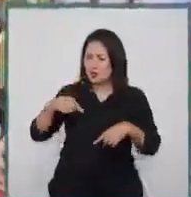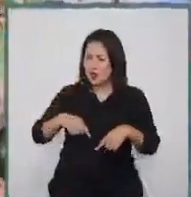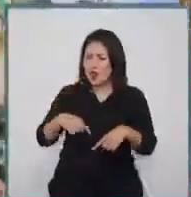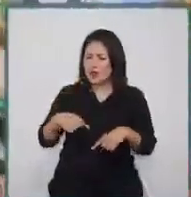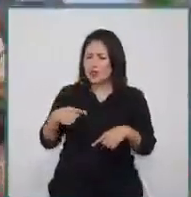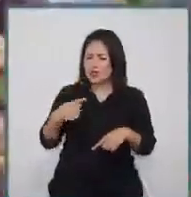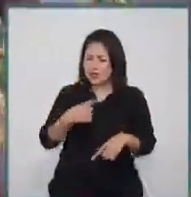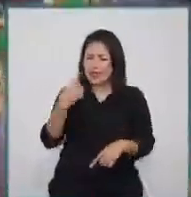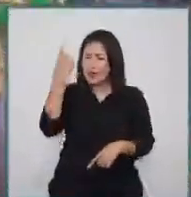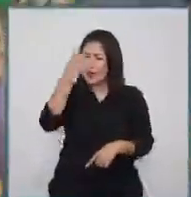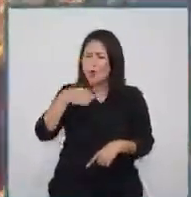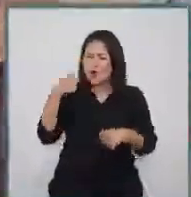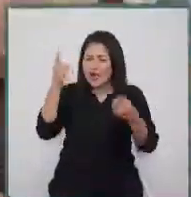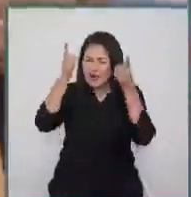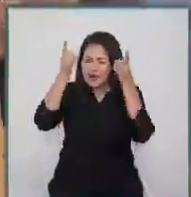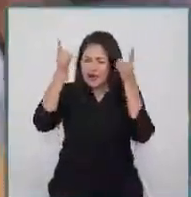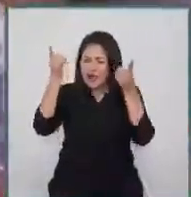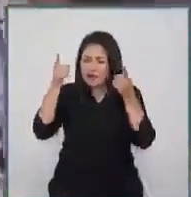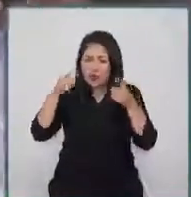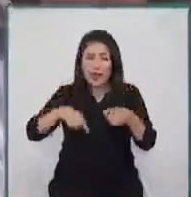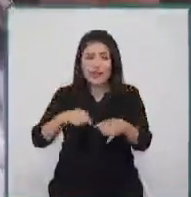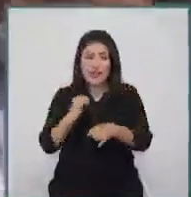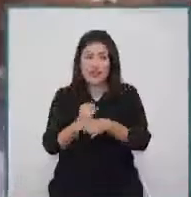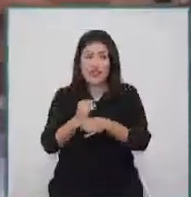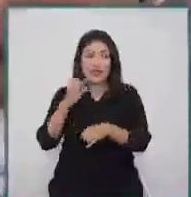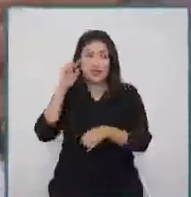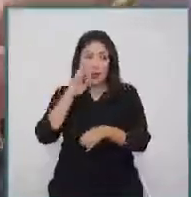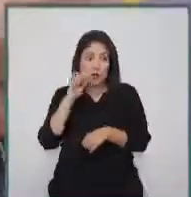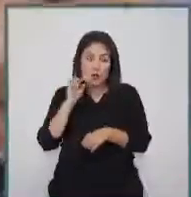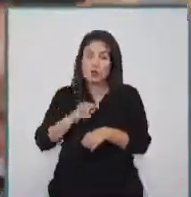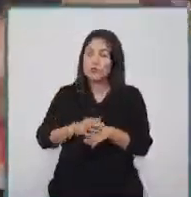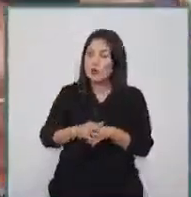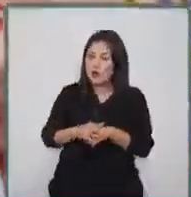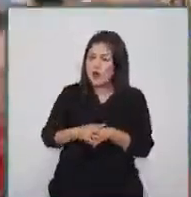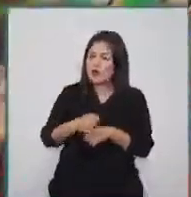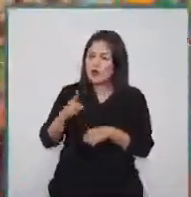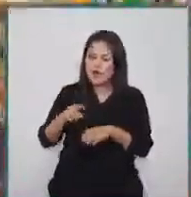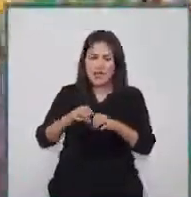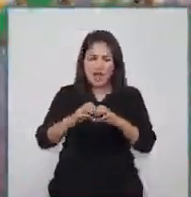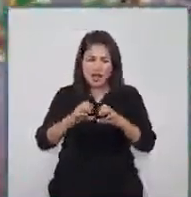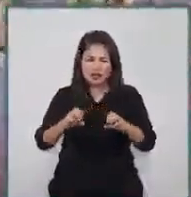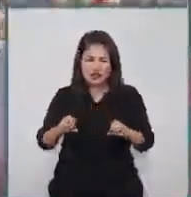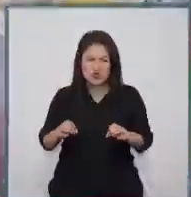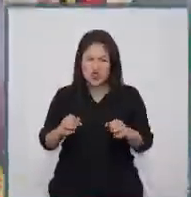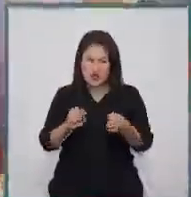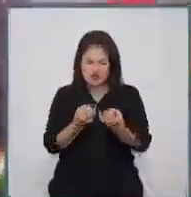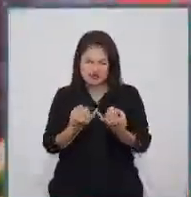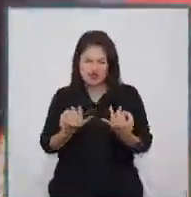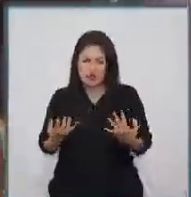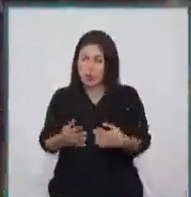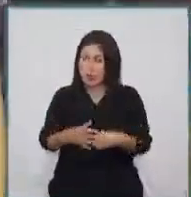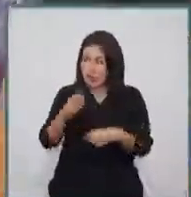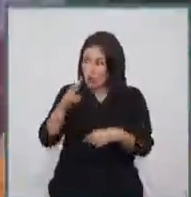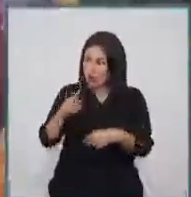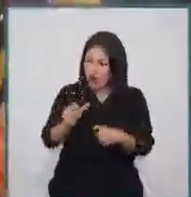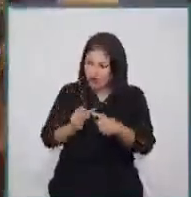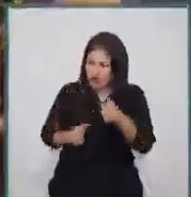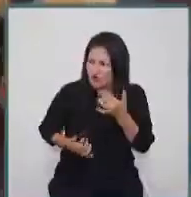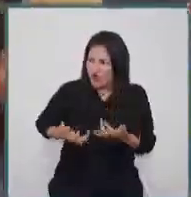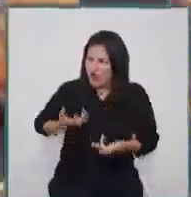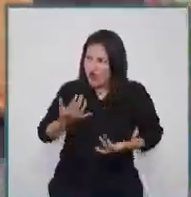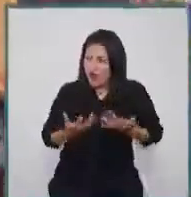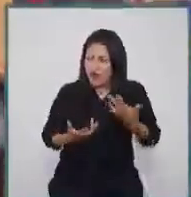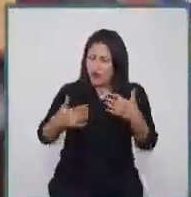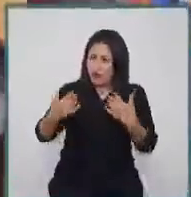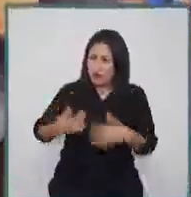tienes la cara del diablo. La Catedral de Puno. La Catedral de Puno. Justo la región de las plagas también. Las